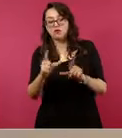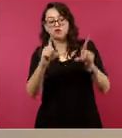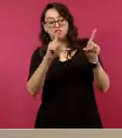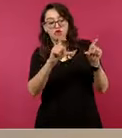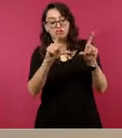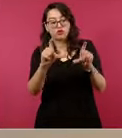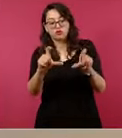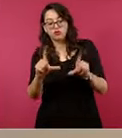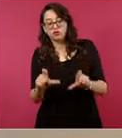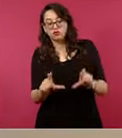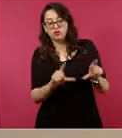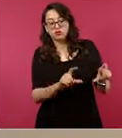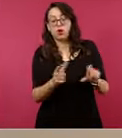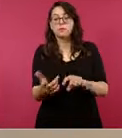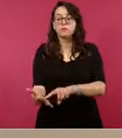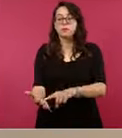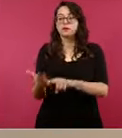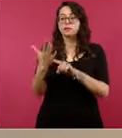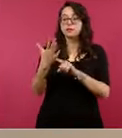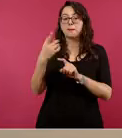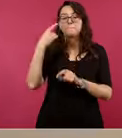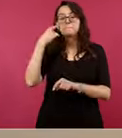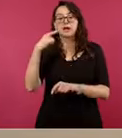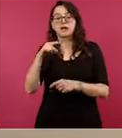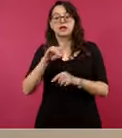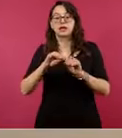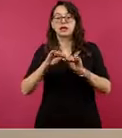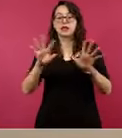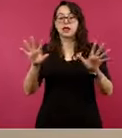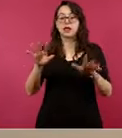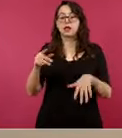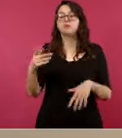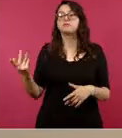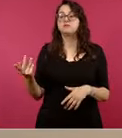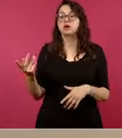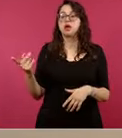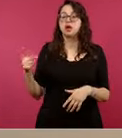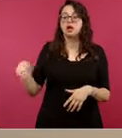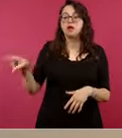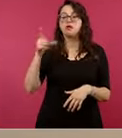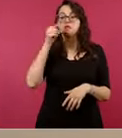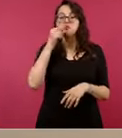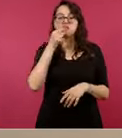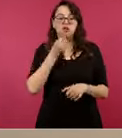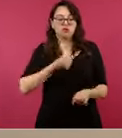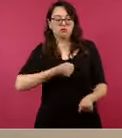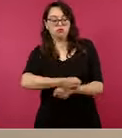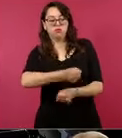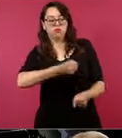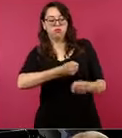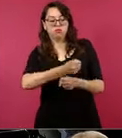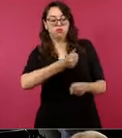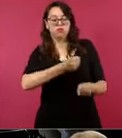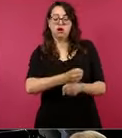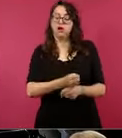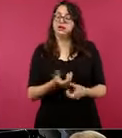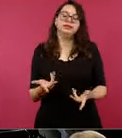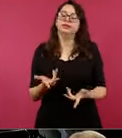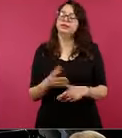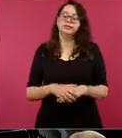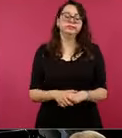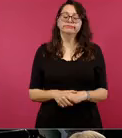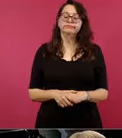las proyectara en la audiencia, ello para esclarecer la comisión de un posible acto de tortura. También